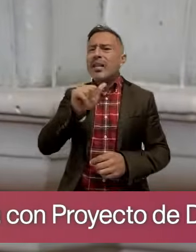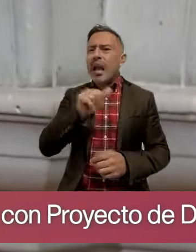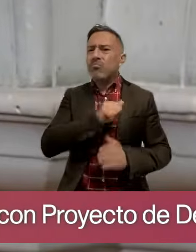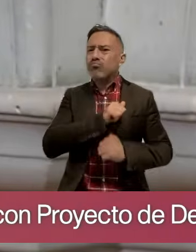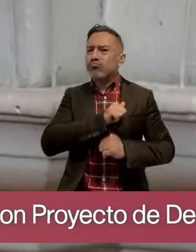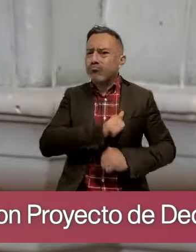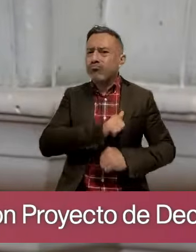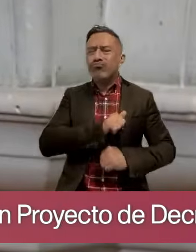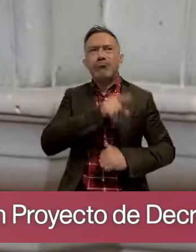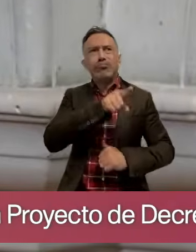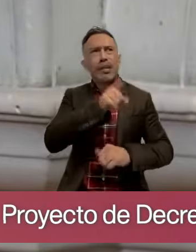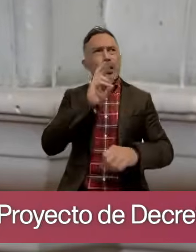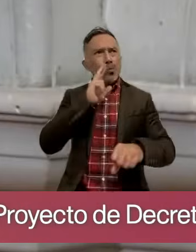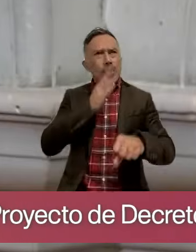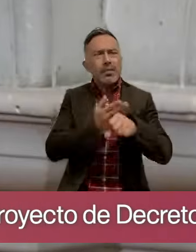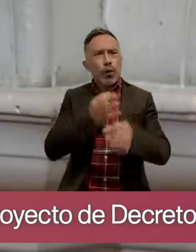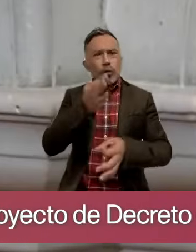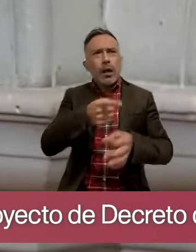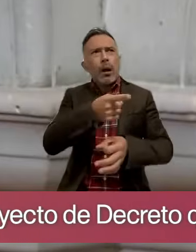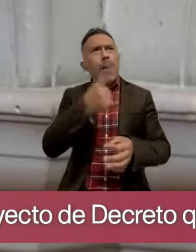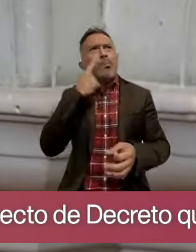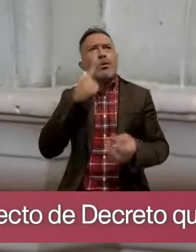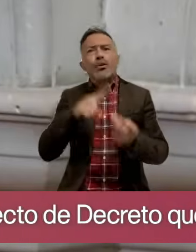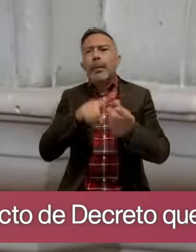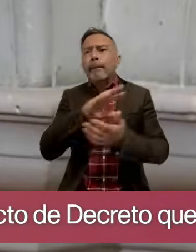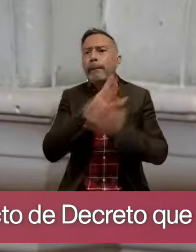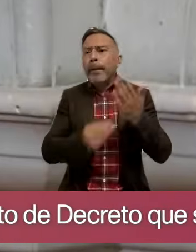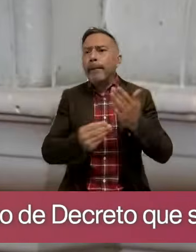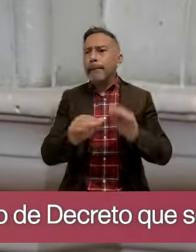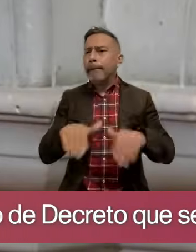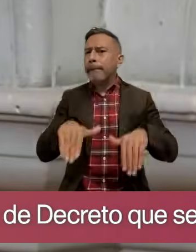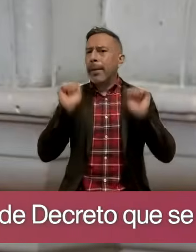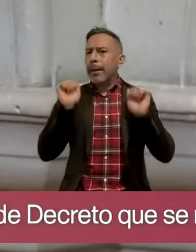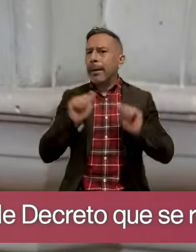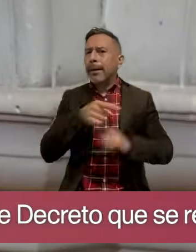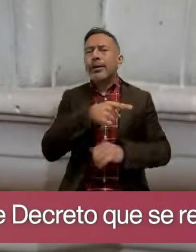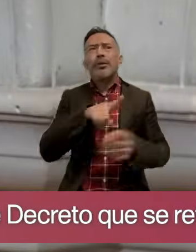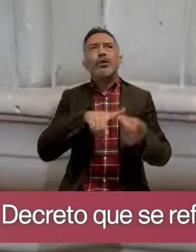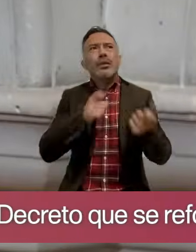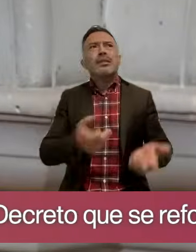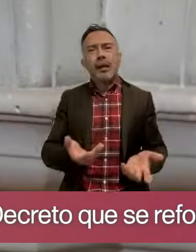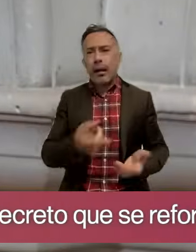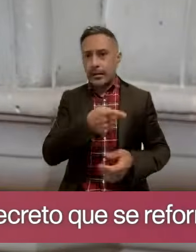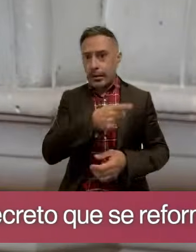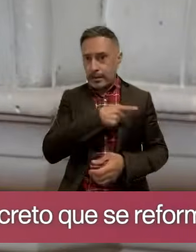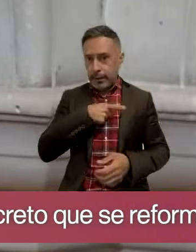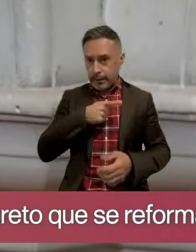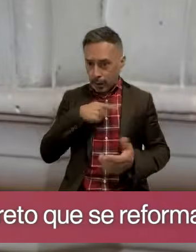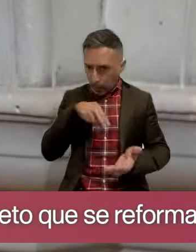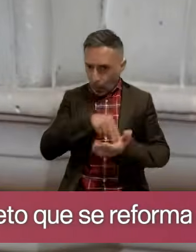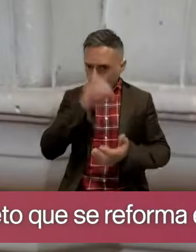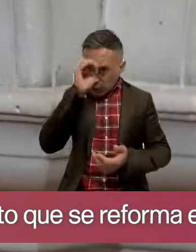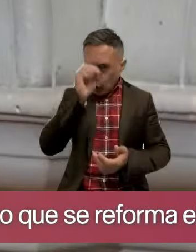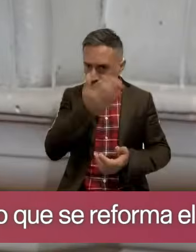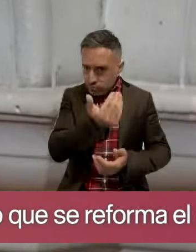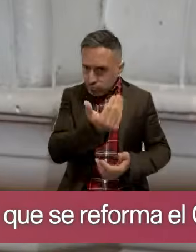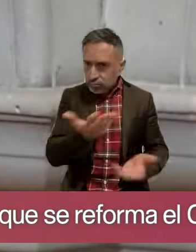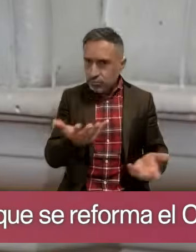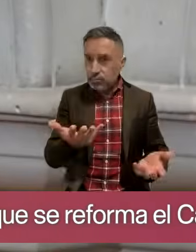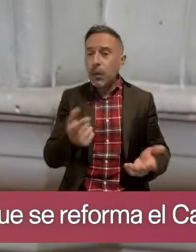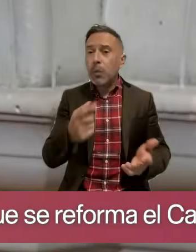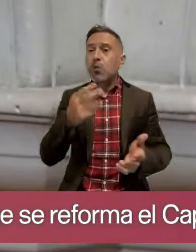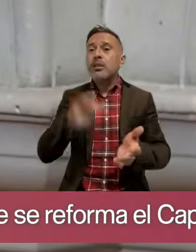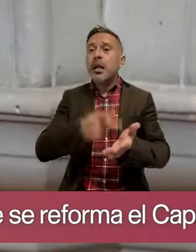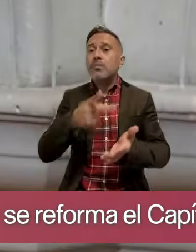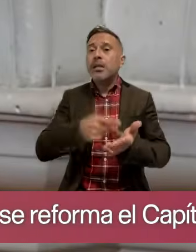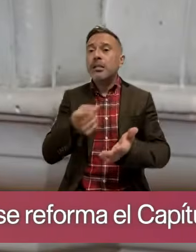la justicia. ¿Dónde está para darnos este punto de vista que ellos deberían dar? ¿Cuántas veces hemos visto que se tuerce la